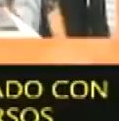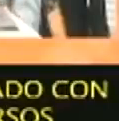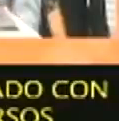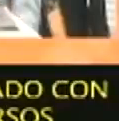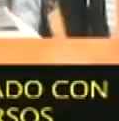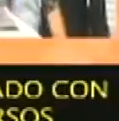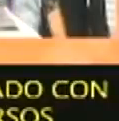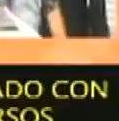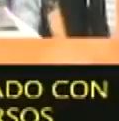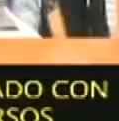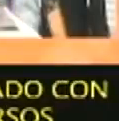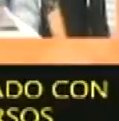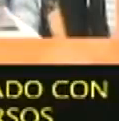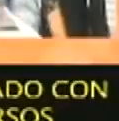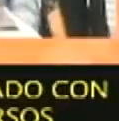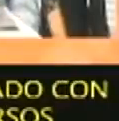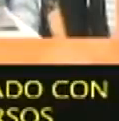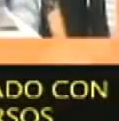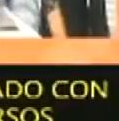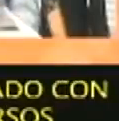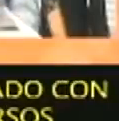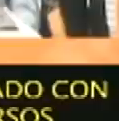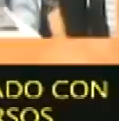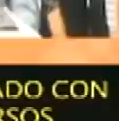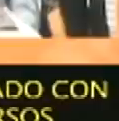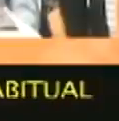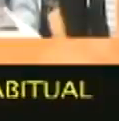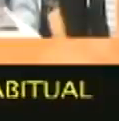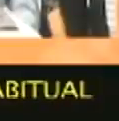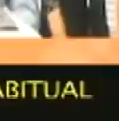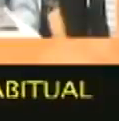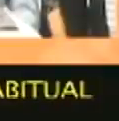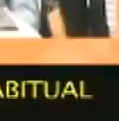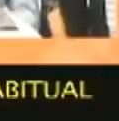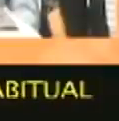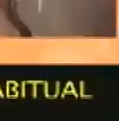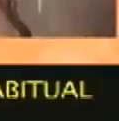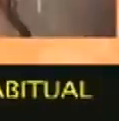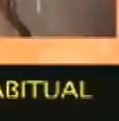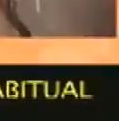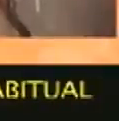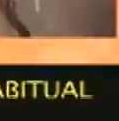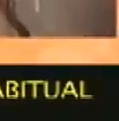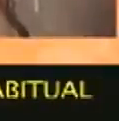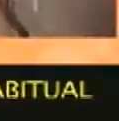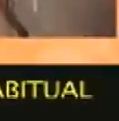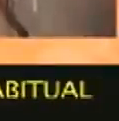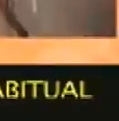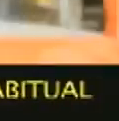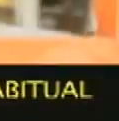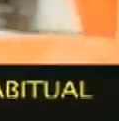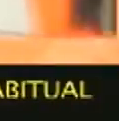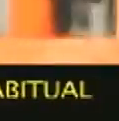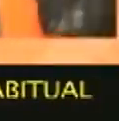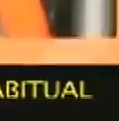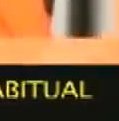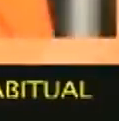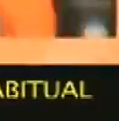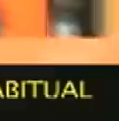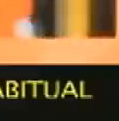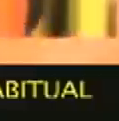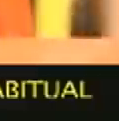En el transcurso de haber trabajado con PDVSA, sí he conocido diversos parlamentarios. Sí, es normal